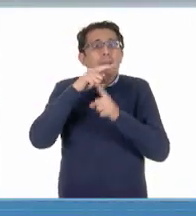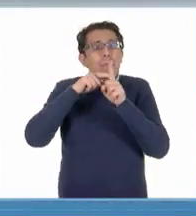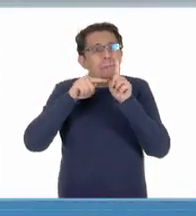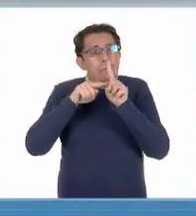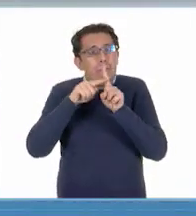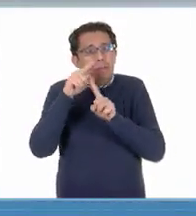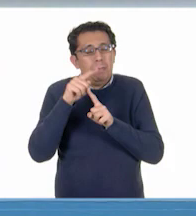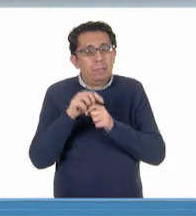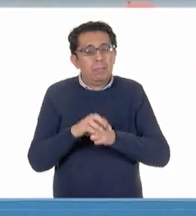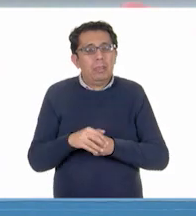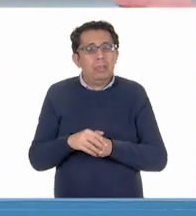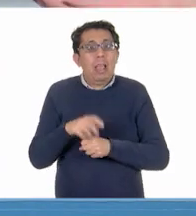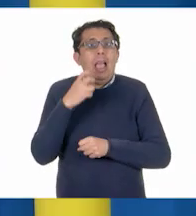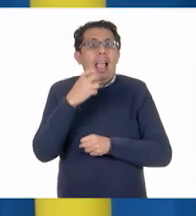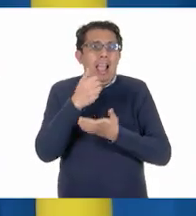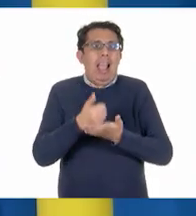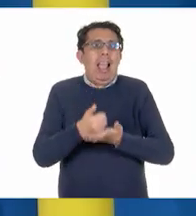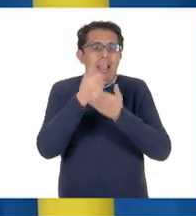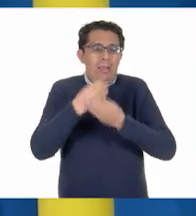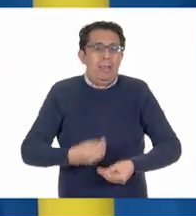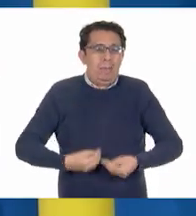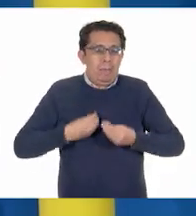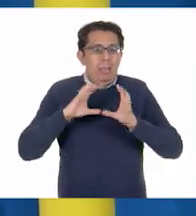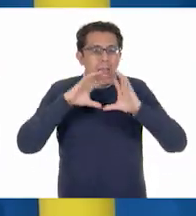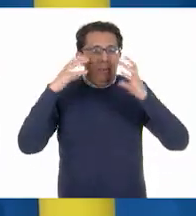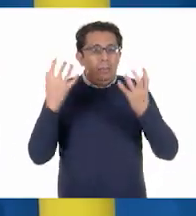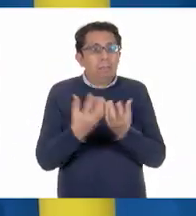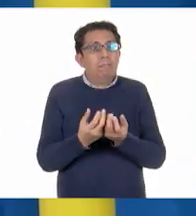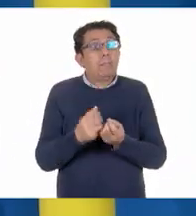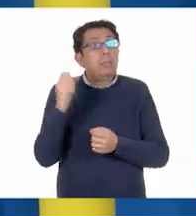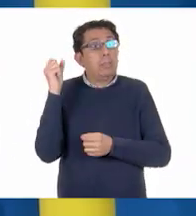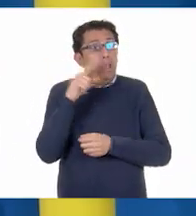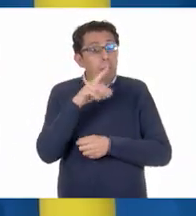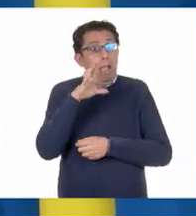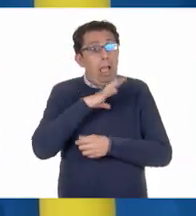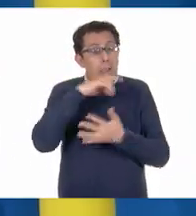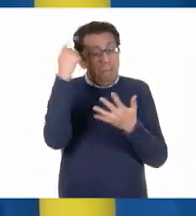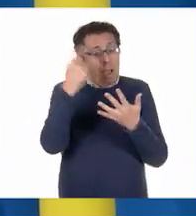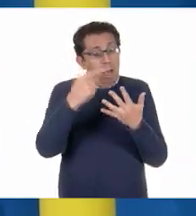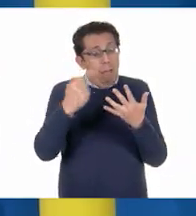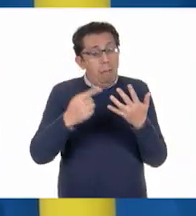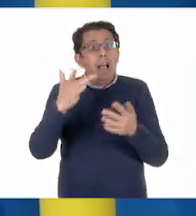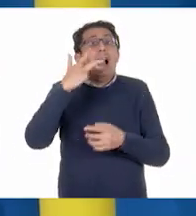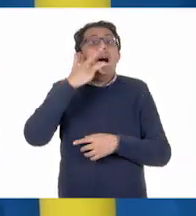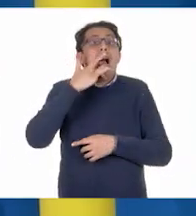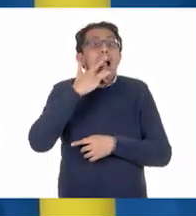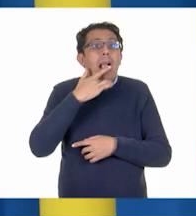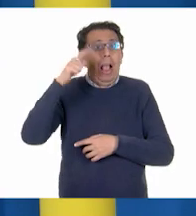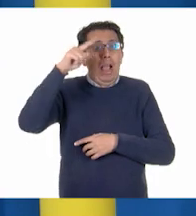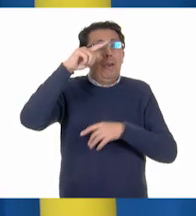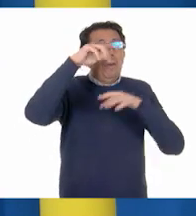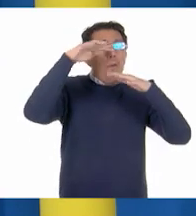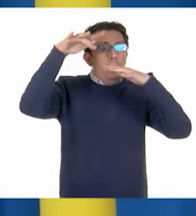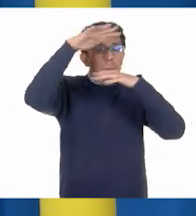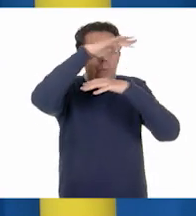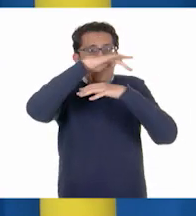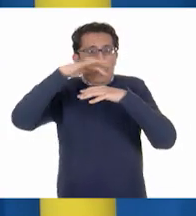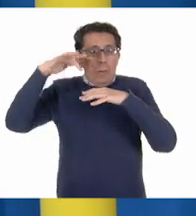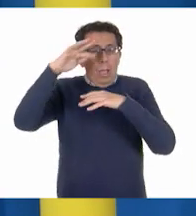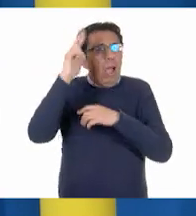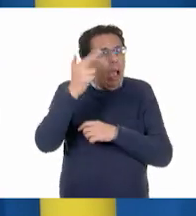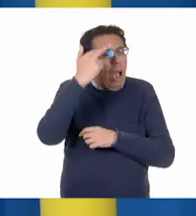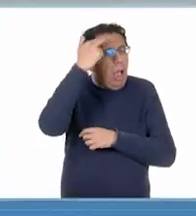el planeta. Muy bien. También mencionamos los gases que conforman la atmósfera. ¿Recuerdan cuáles son?